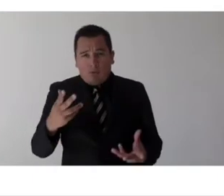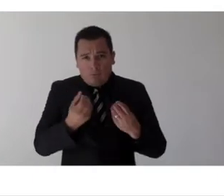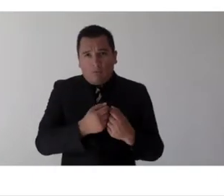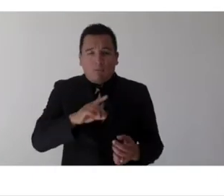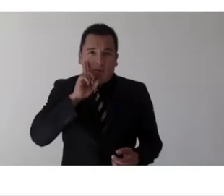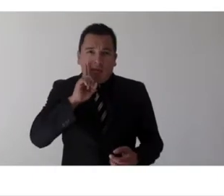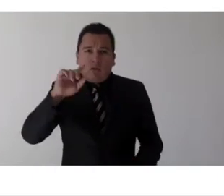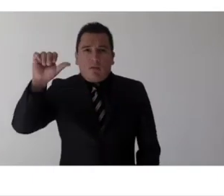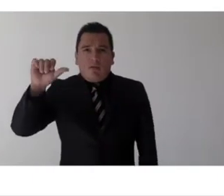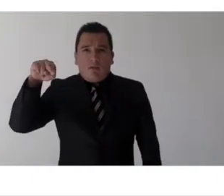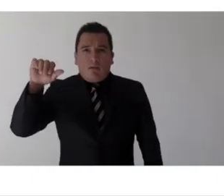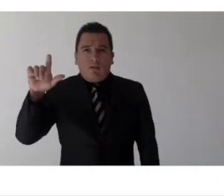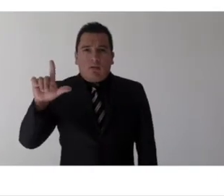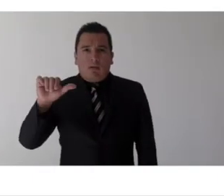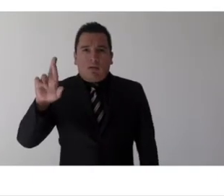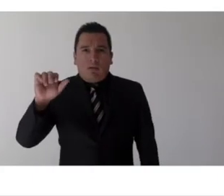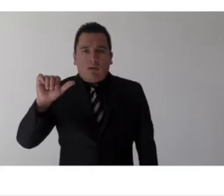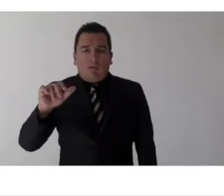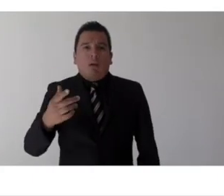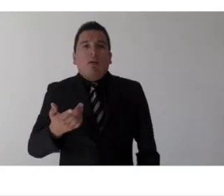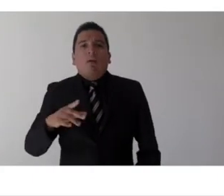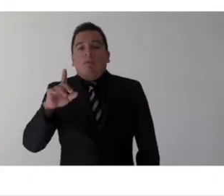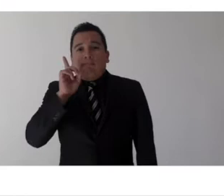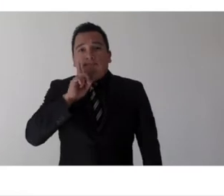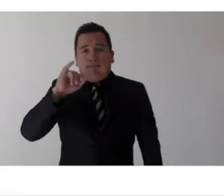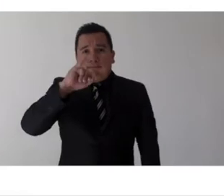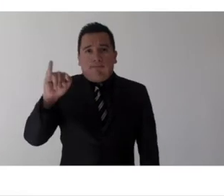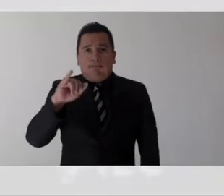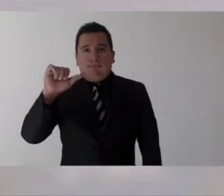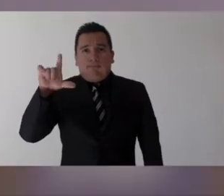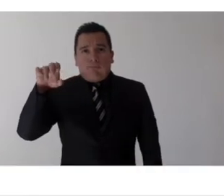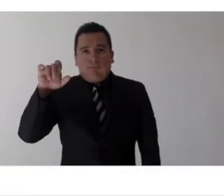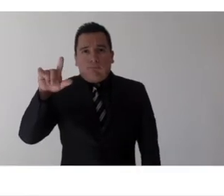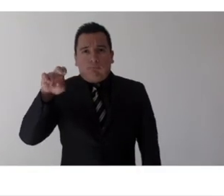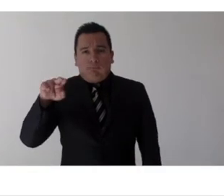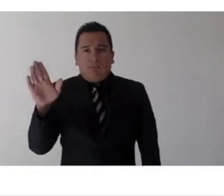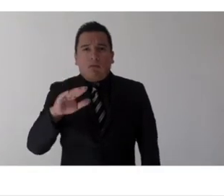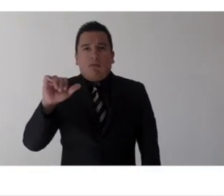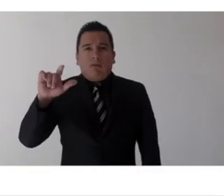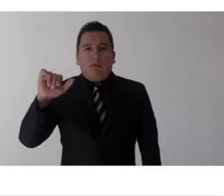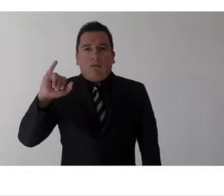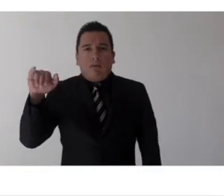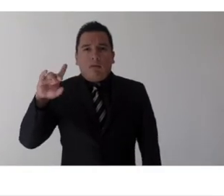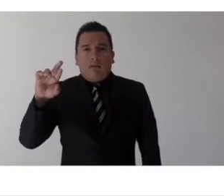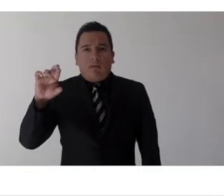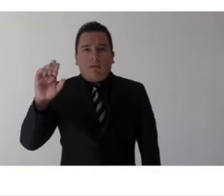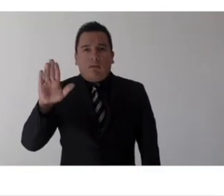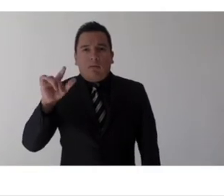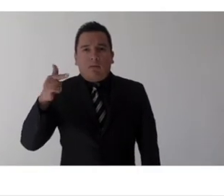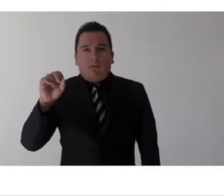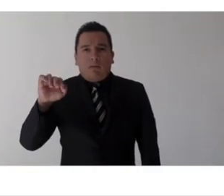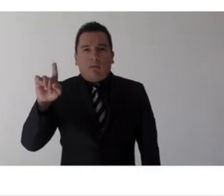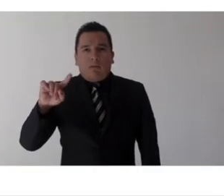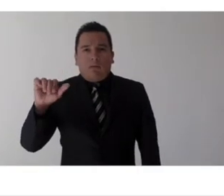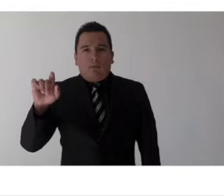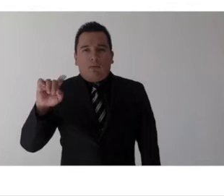nivel hiperlocal, Jacqueline Pechard, Alejandro González con temas de gobierno abierto. En la última sección lo que hacemos es hablar